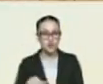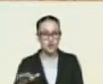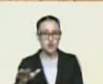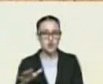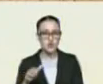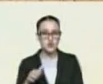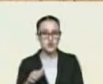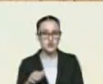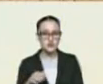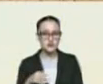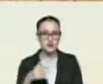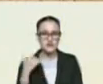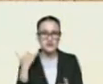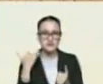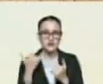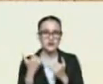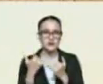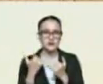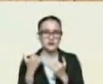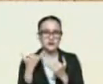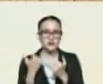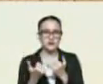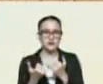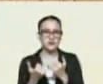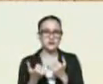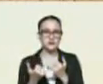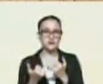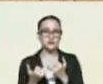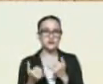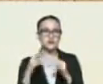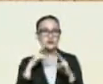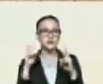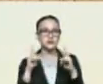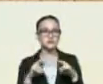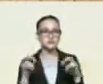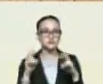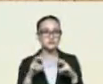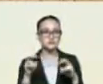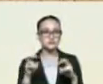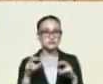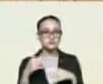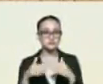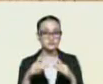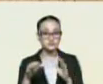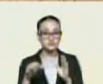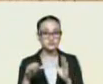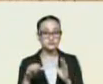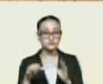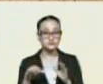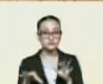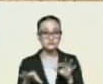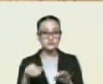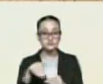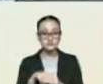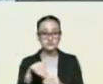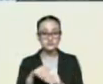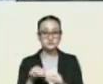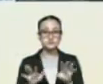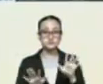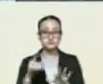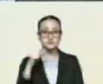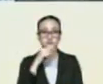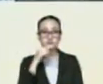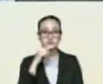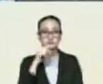cuando hacen al final, hacen la auditoría al final del proceso electoral, eso se hizo el 15 de octubre.